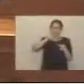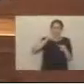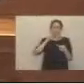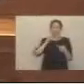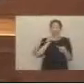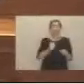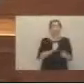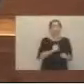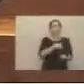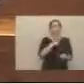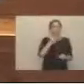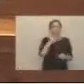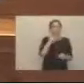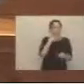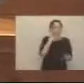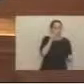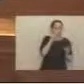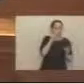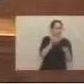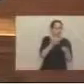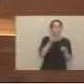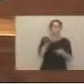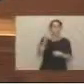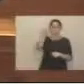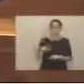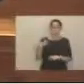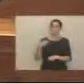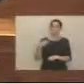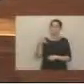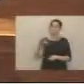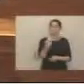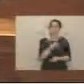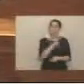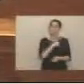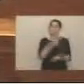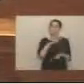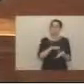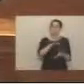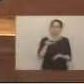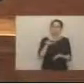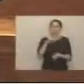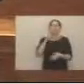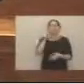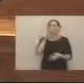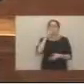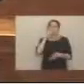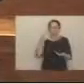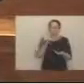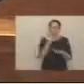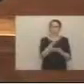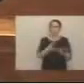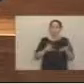comisión. Presidió aquella comisión y hubo un dictamen en julio. En junio me fue a ver,